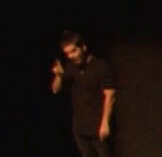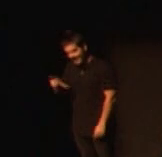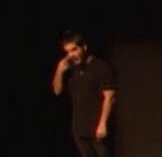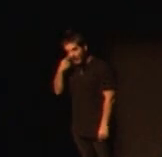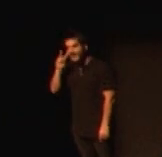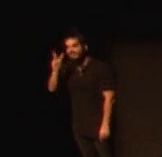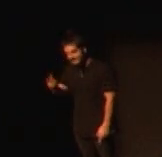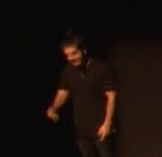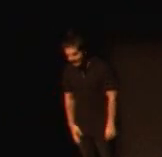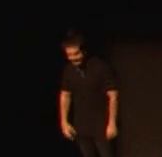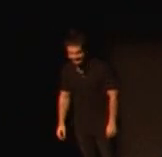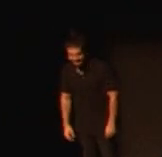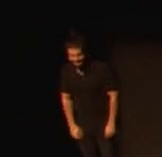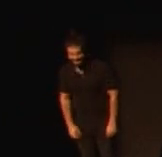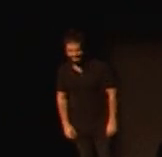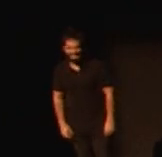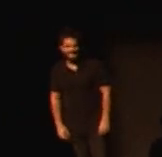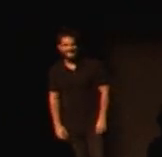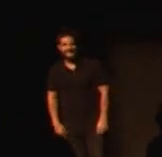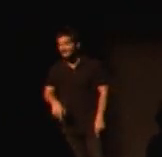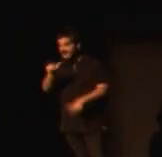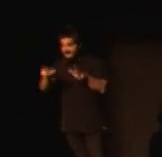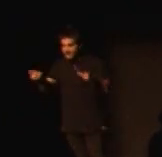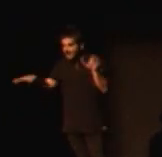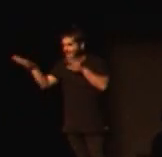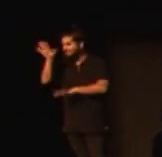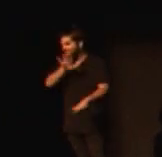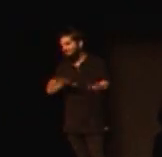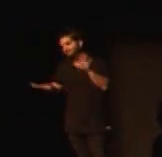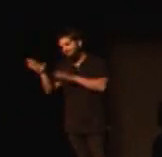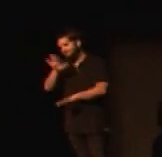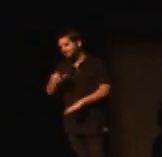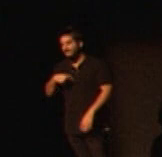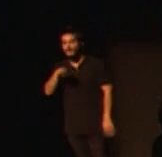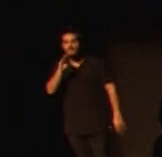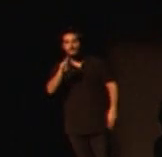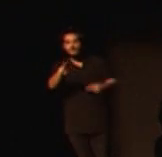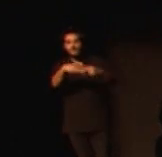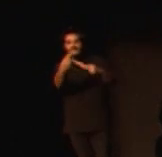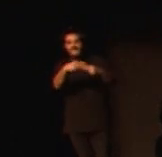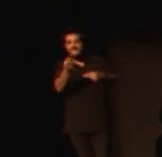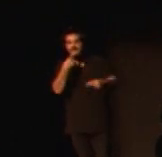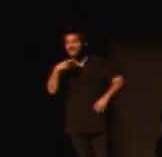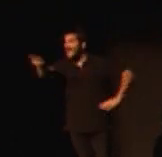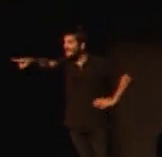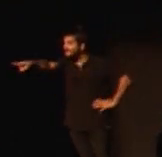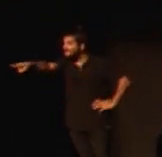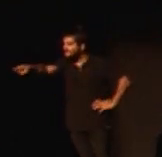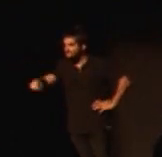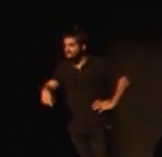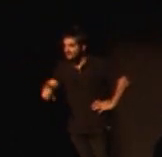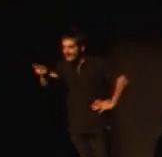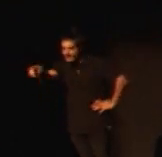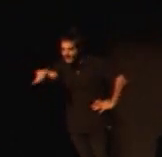lía y nos lía, ¿vale? Como, claro, yo cuando pregunto, por favor, la parada de taxis, me dice, ¿allí? Yo, ¿allí